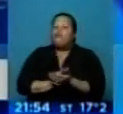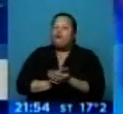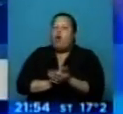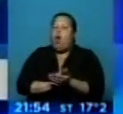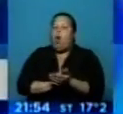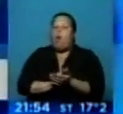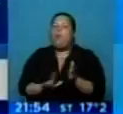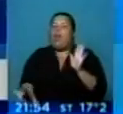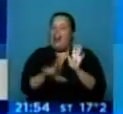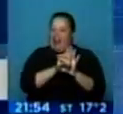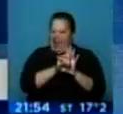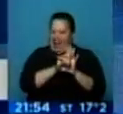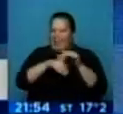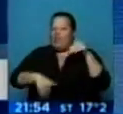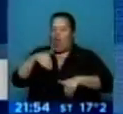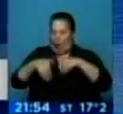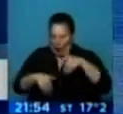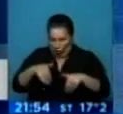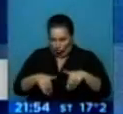marca la ley electoral.